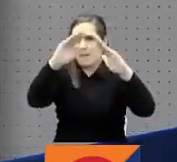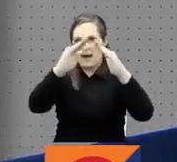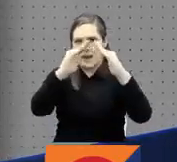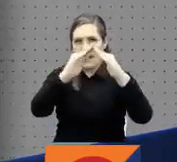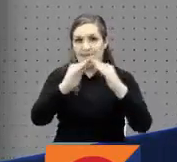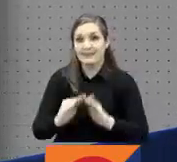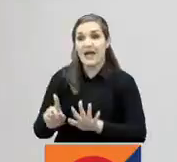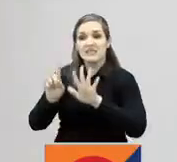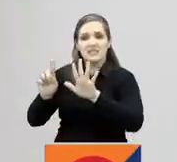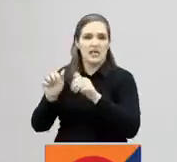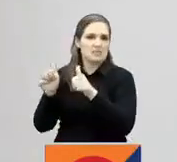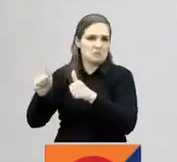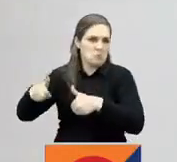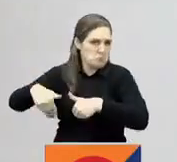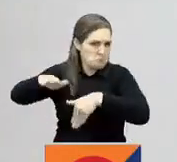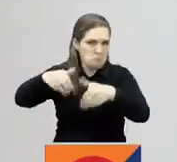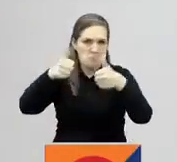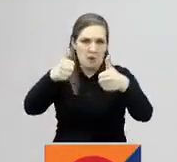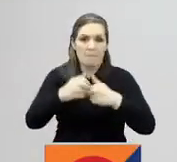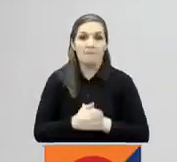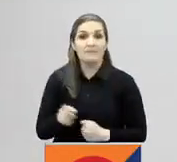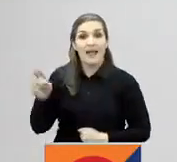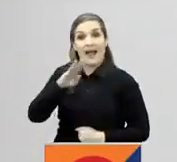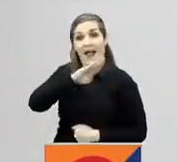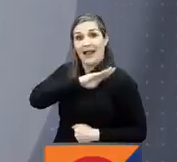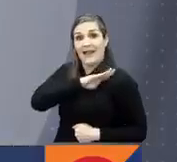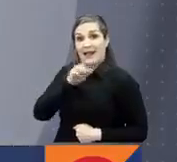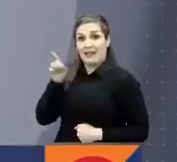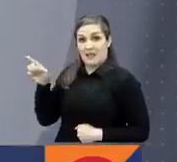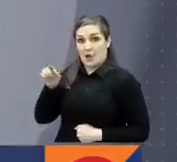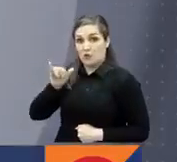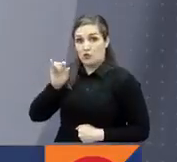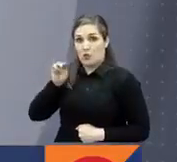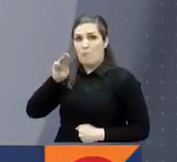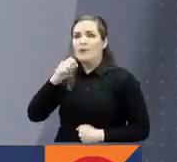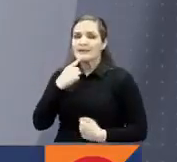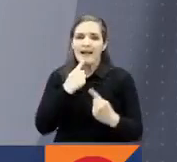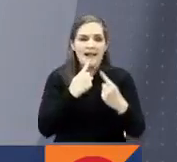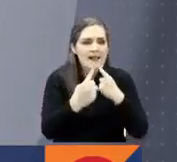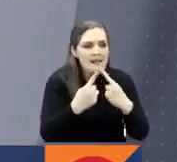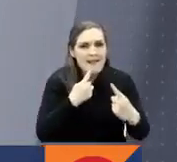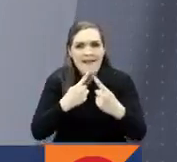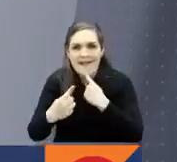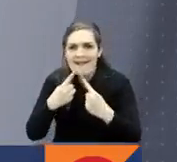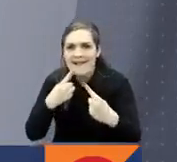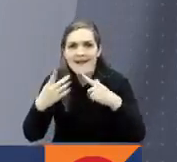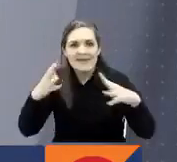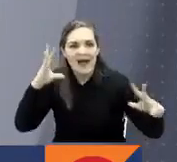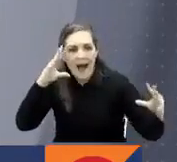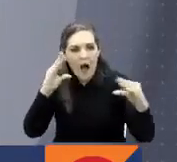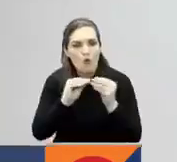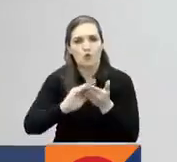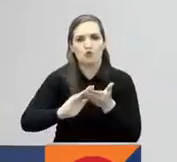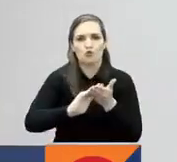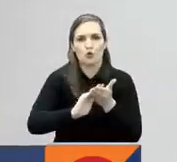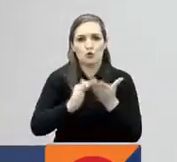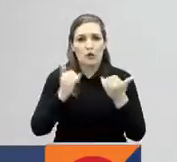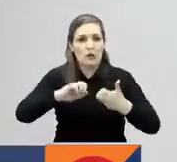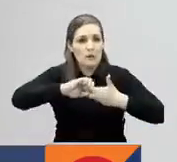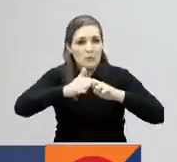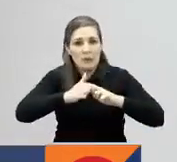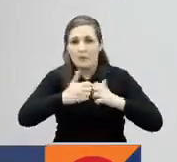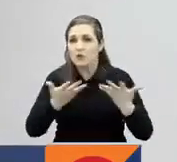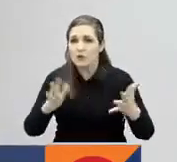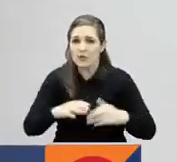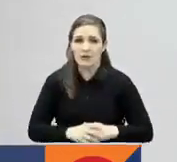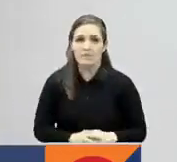se les dio salida voluntaria. El alcalde de Yumbo aseguró que se estaba en diálogo para superar la crisis social que está viviendo el municipio. Todo se inició